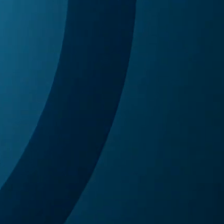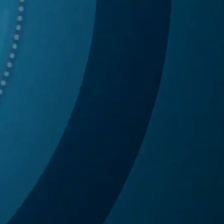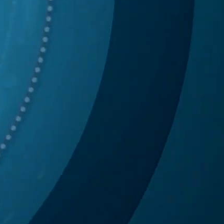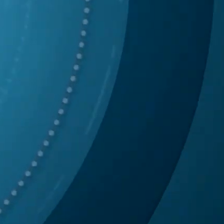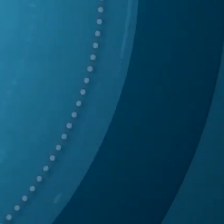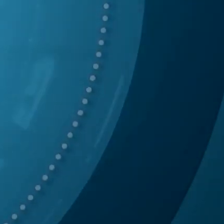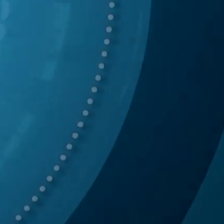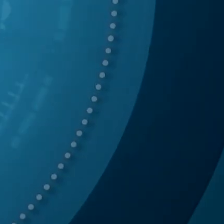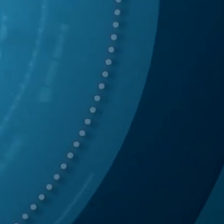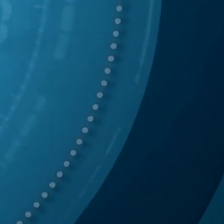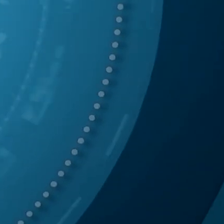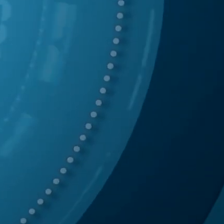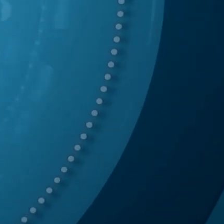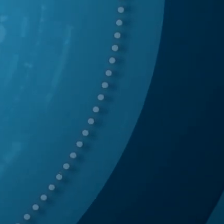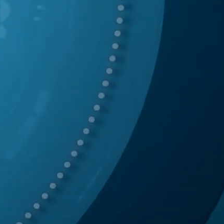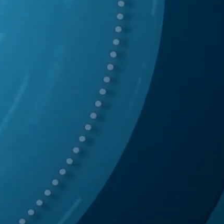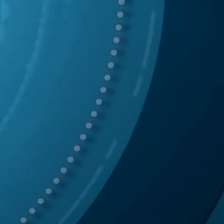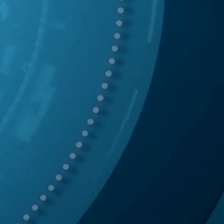i